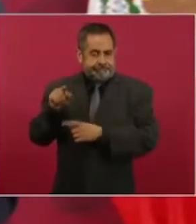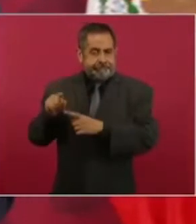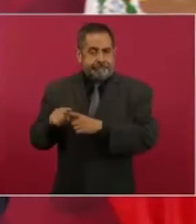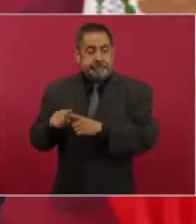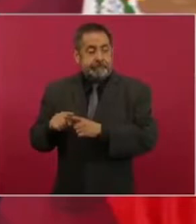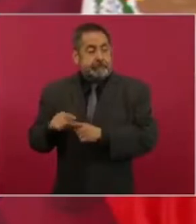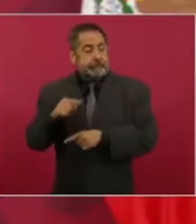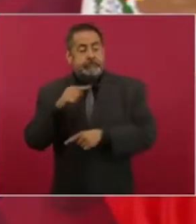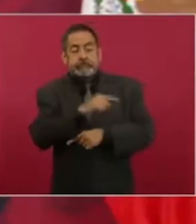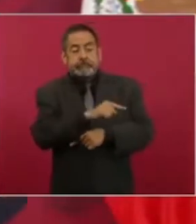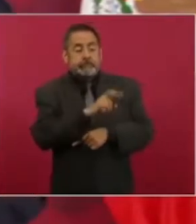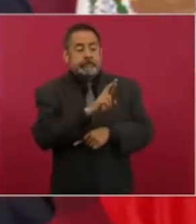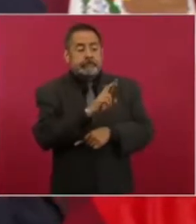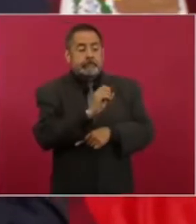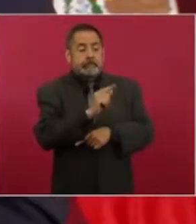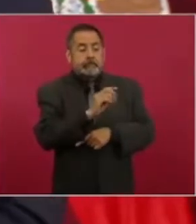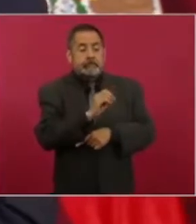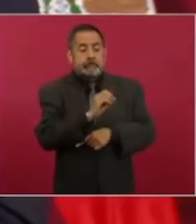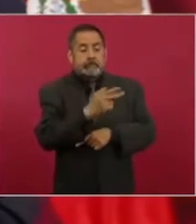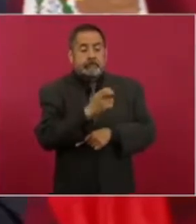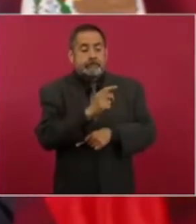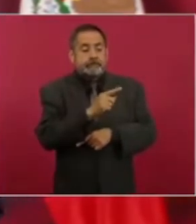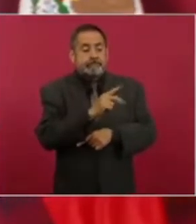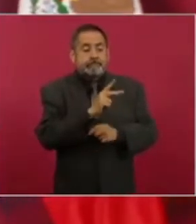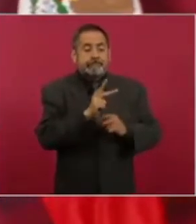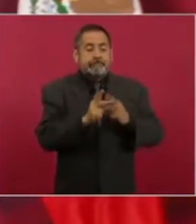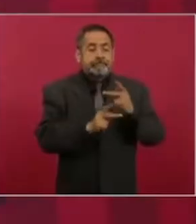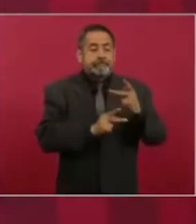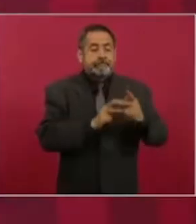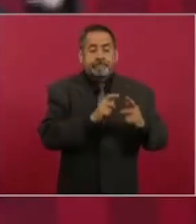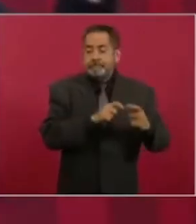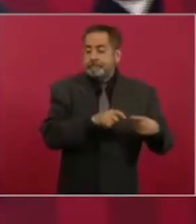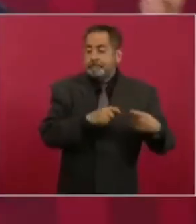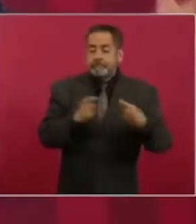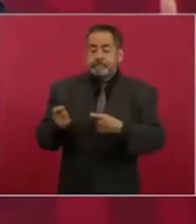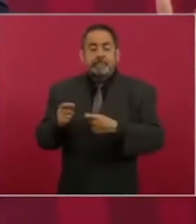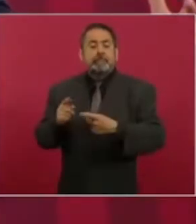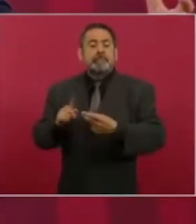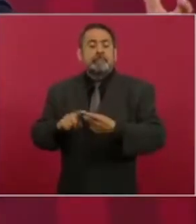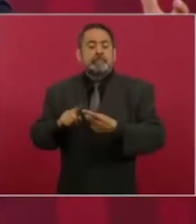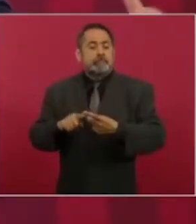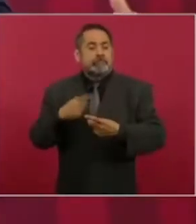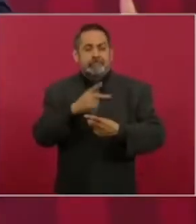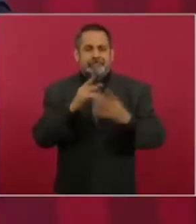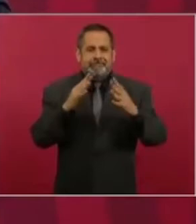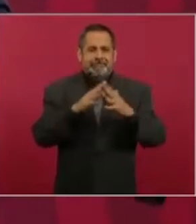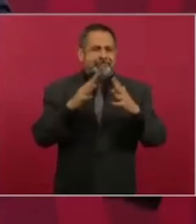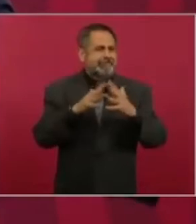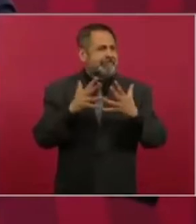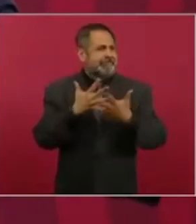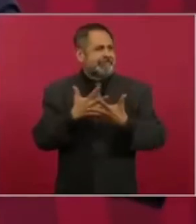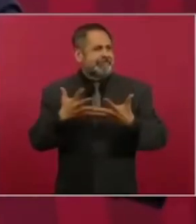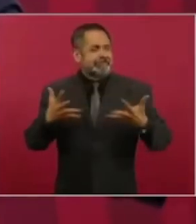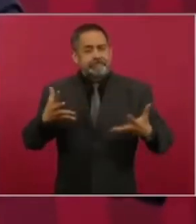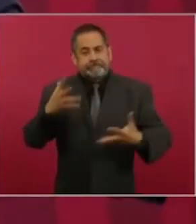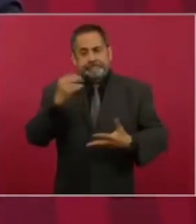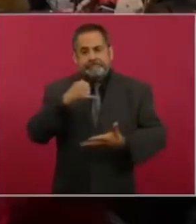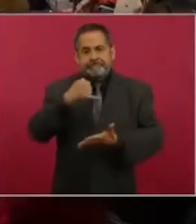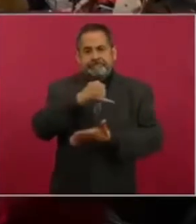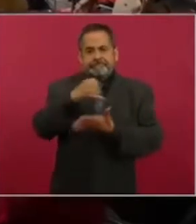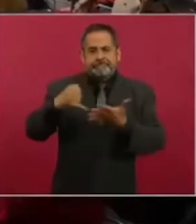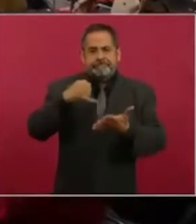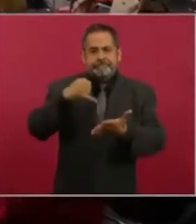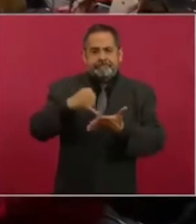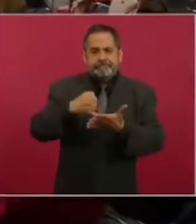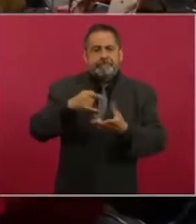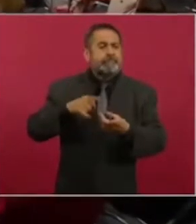Roberto Hernández le presta su casa, que es una isla en Quintana